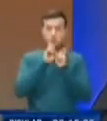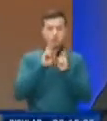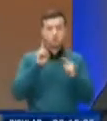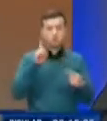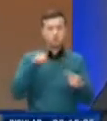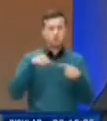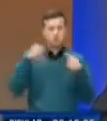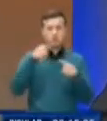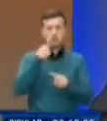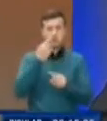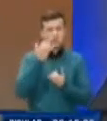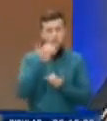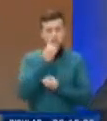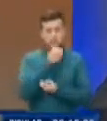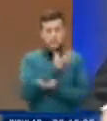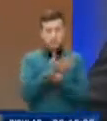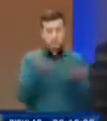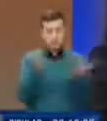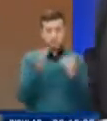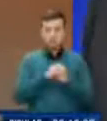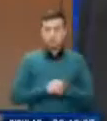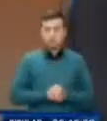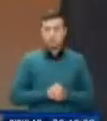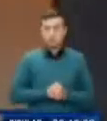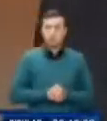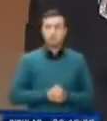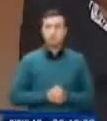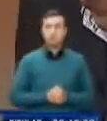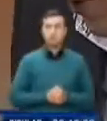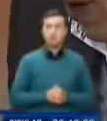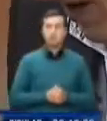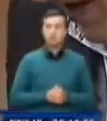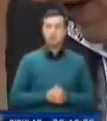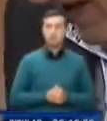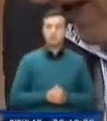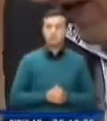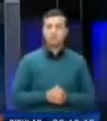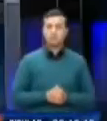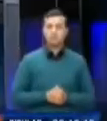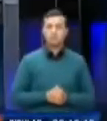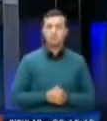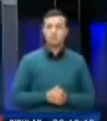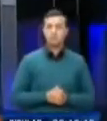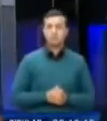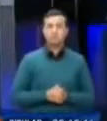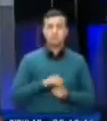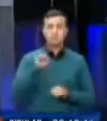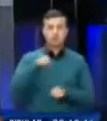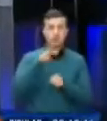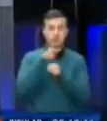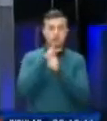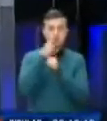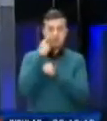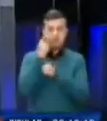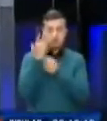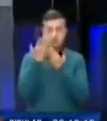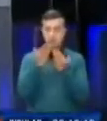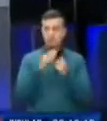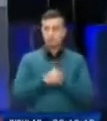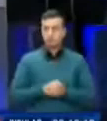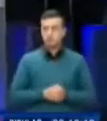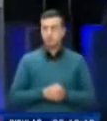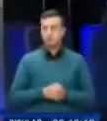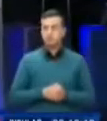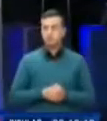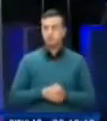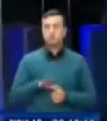te quiero compartir una puede ver con la cámara x con la cámara aquí podemos ver algo